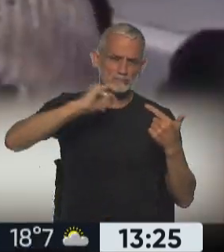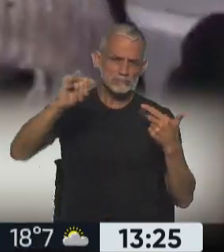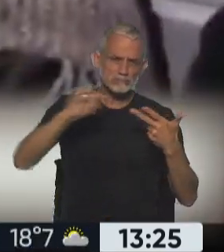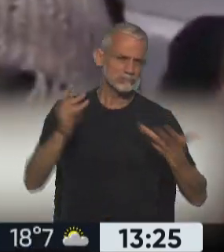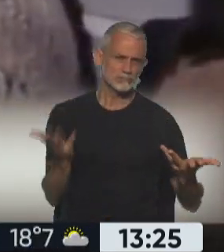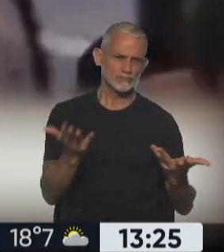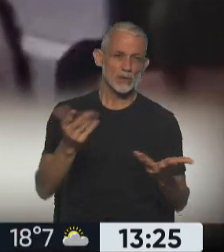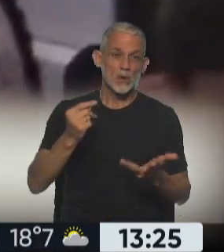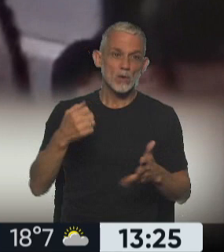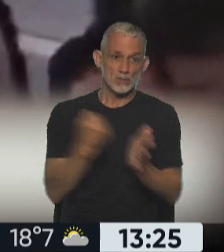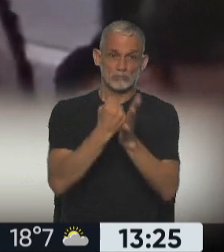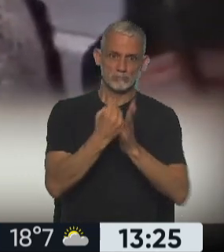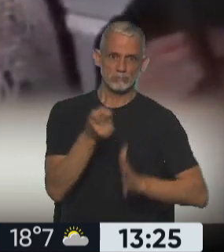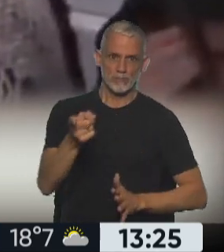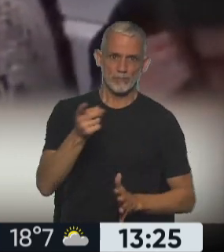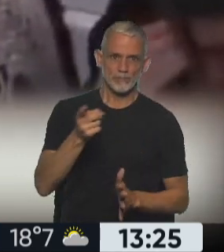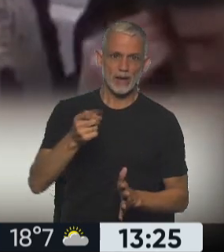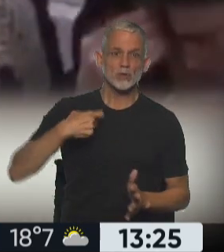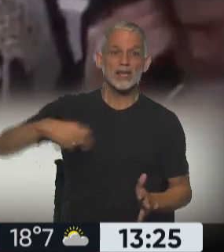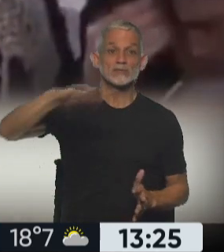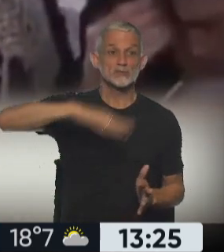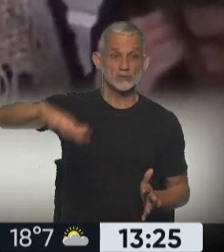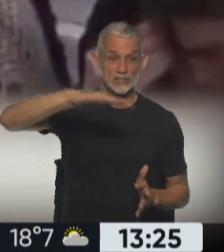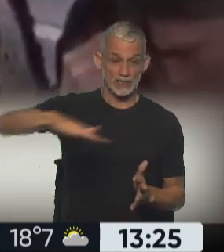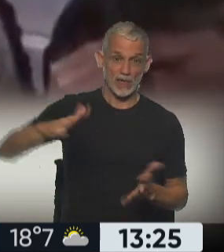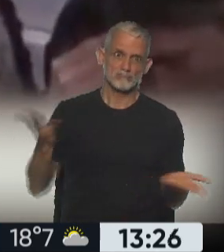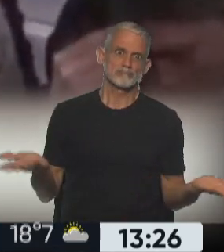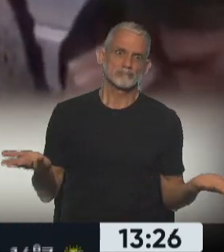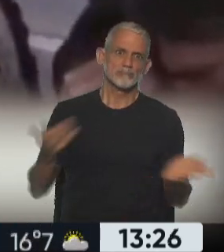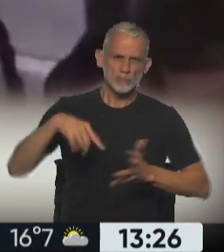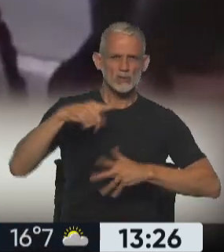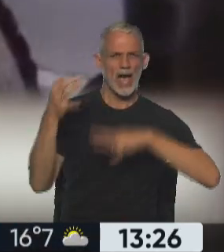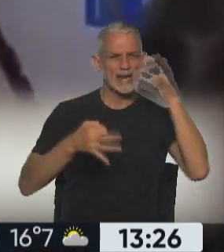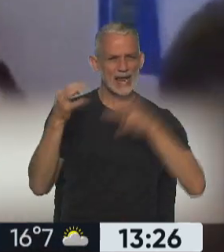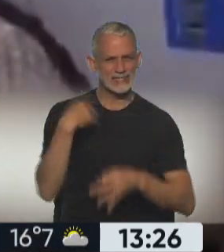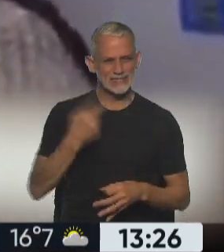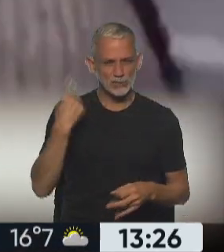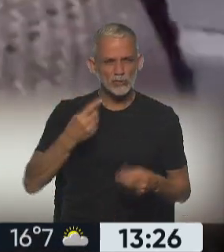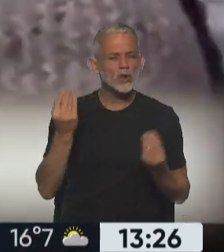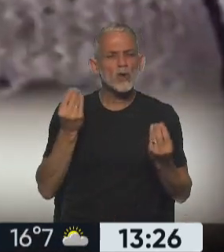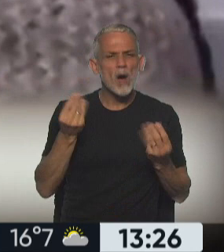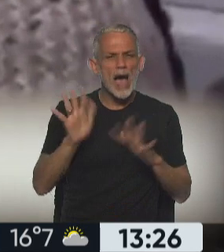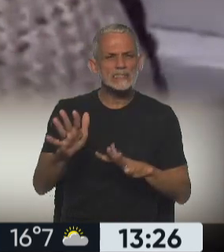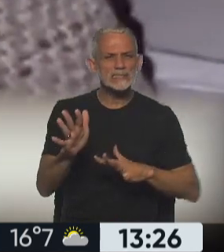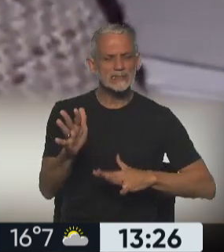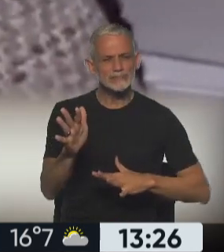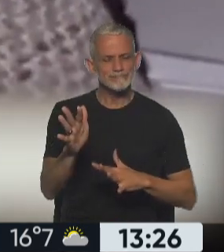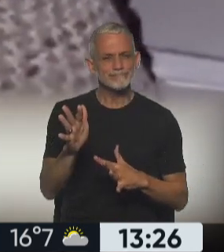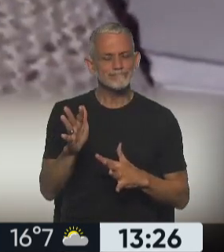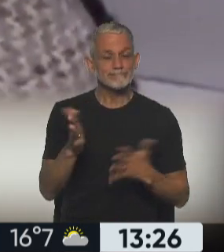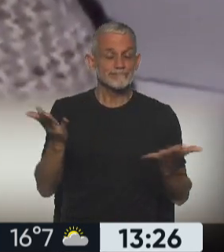ha impactado mucho en la sociedad Y eso nos da también para analizar como en este Marco que a veces